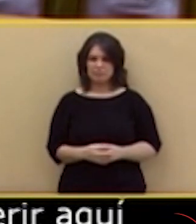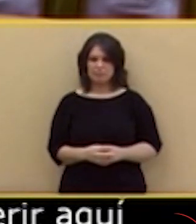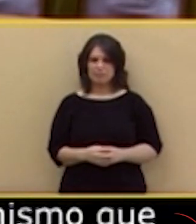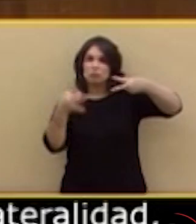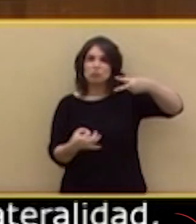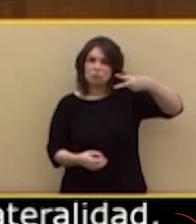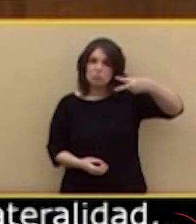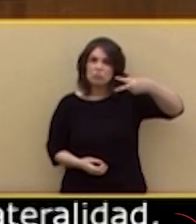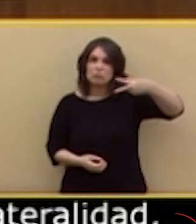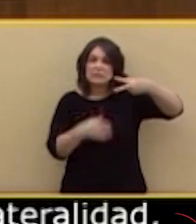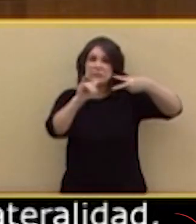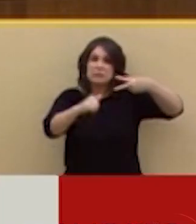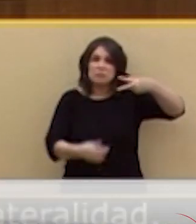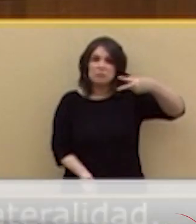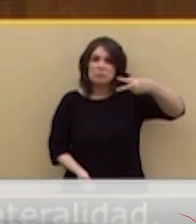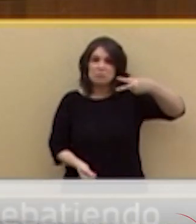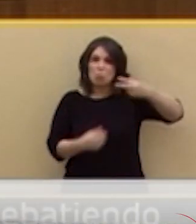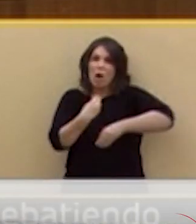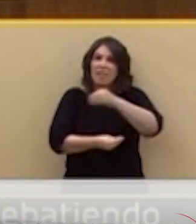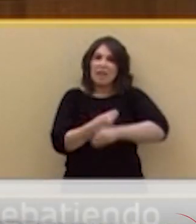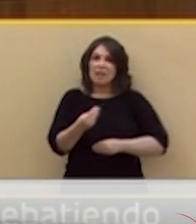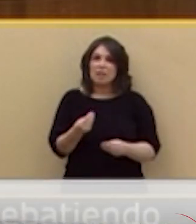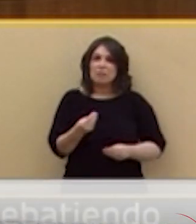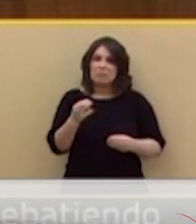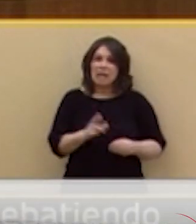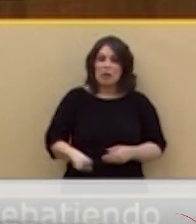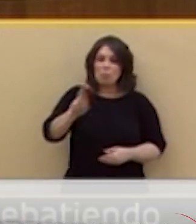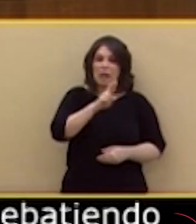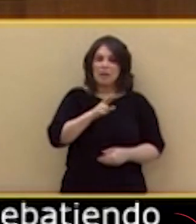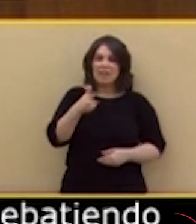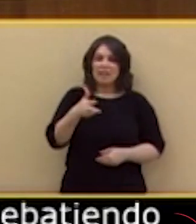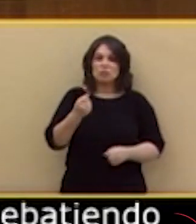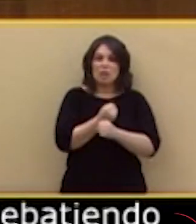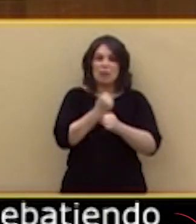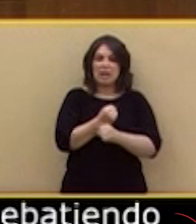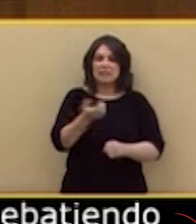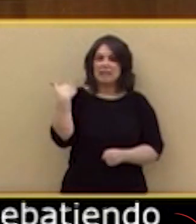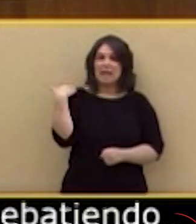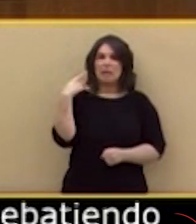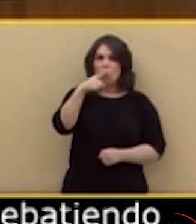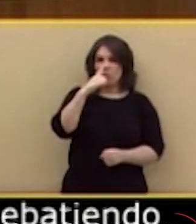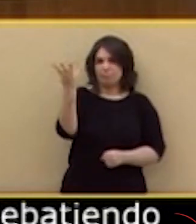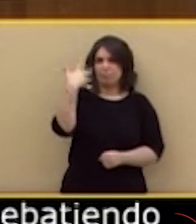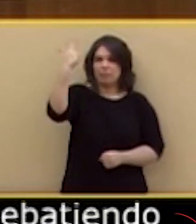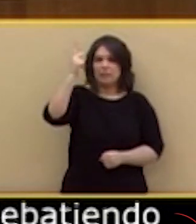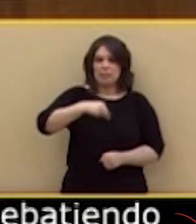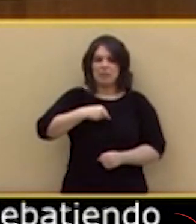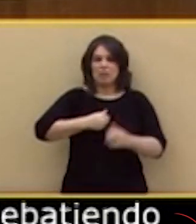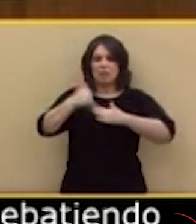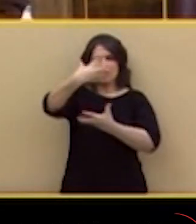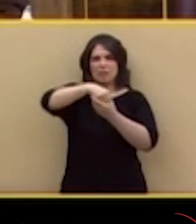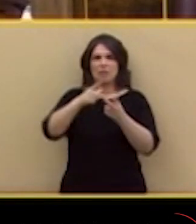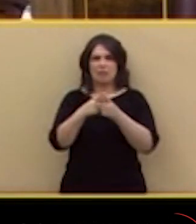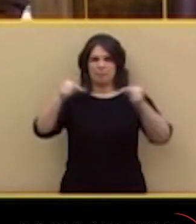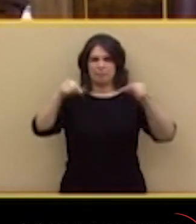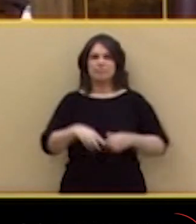reforma laboral. Vamos a recuperar los derechos laborales arrebatados y vamos a reconstruir los consensos sociales rotos por su anterior